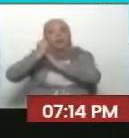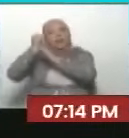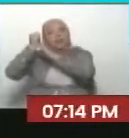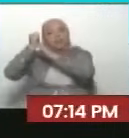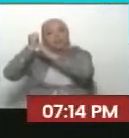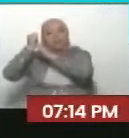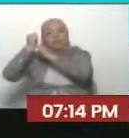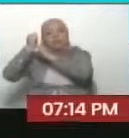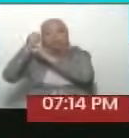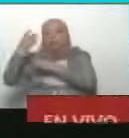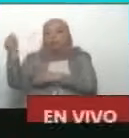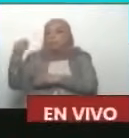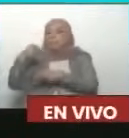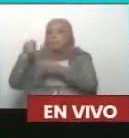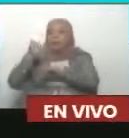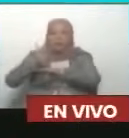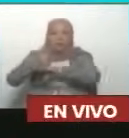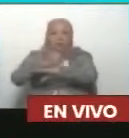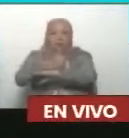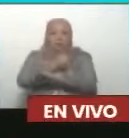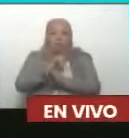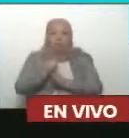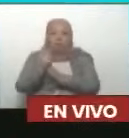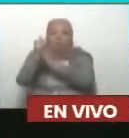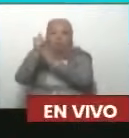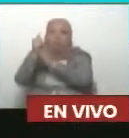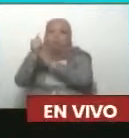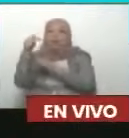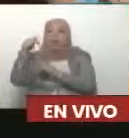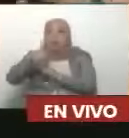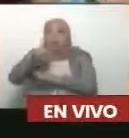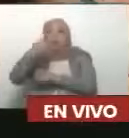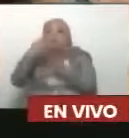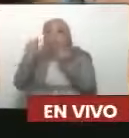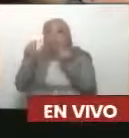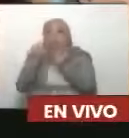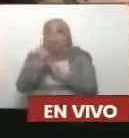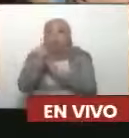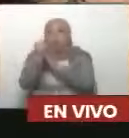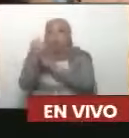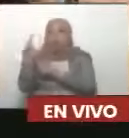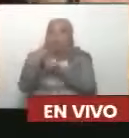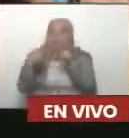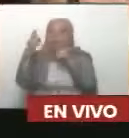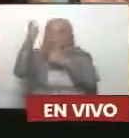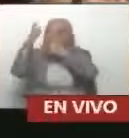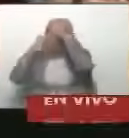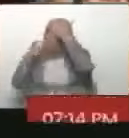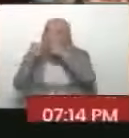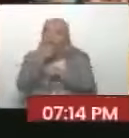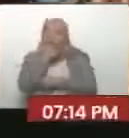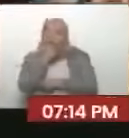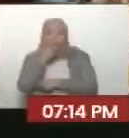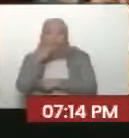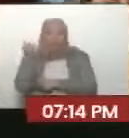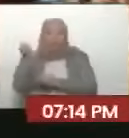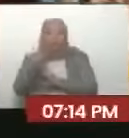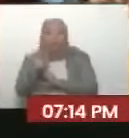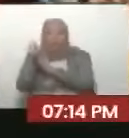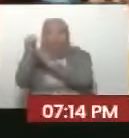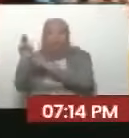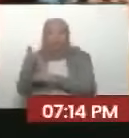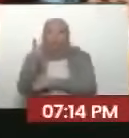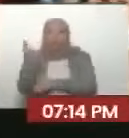de líderes. Entre los líderes, el mayor, el mejor,